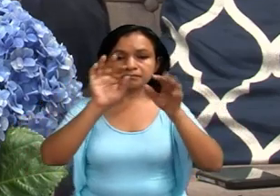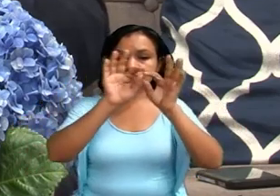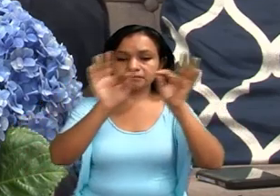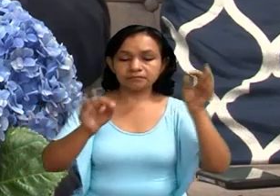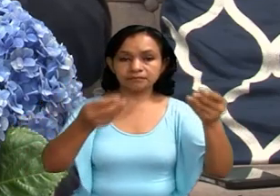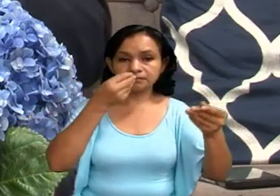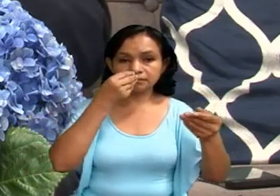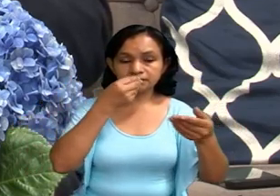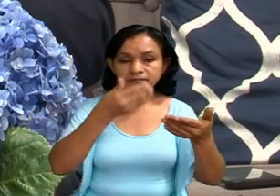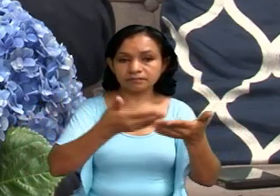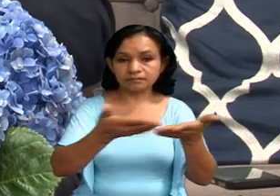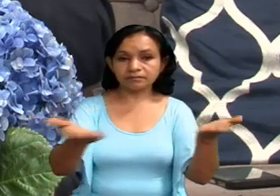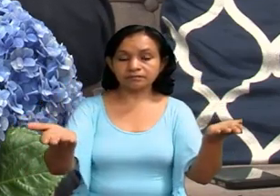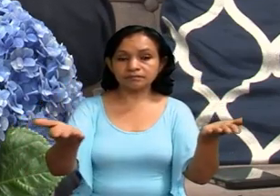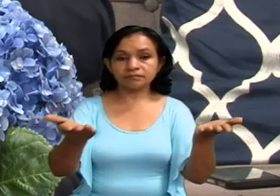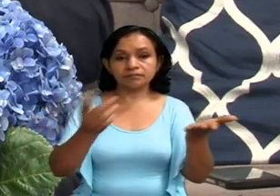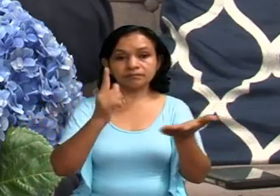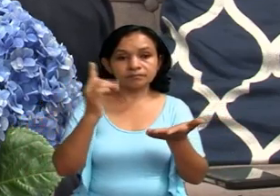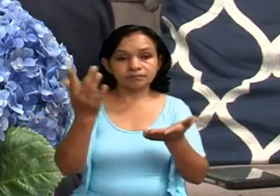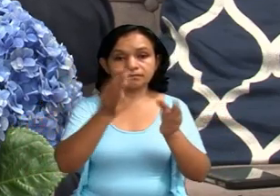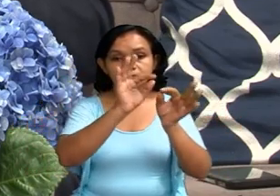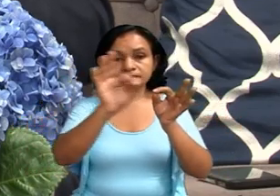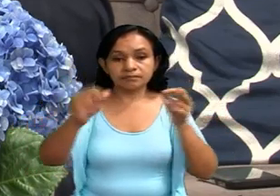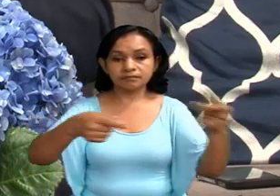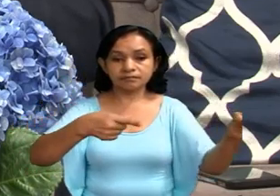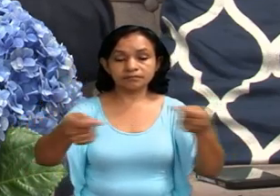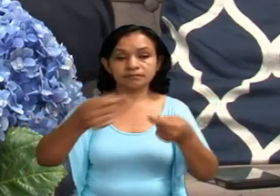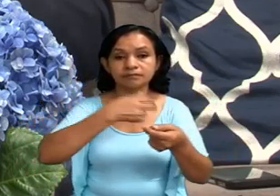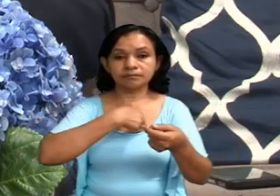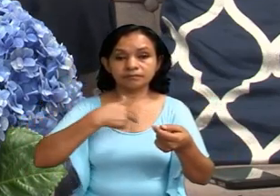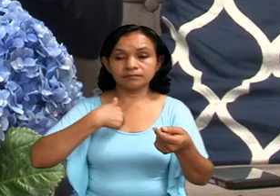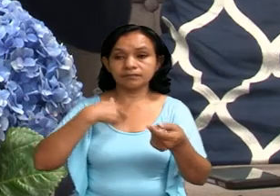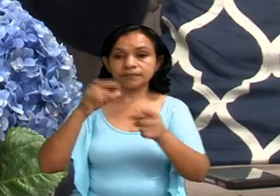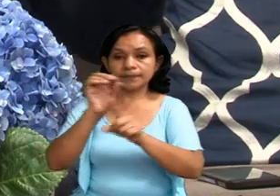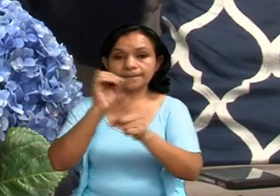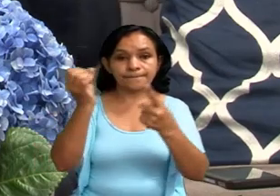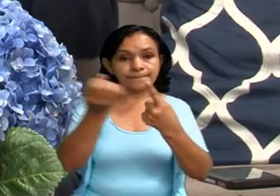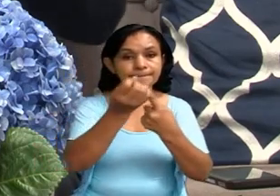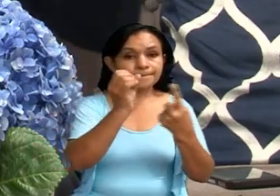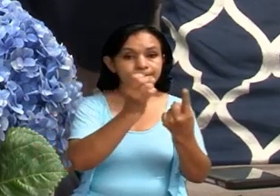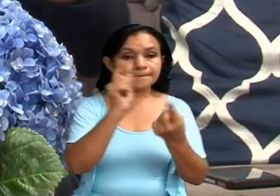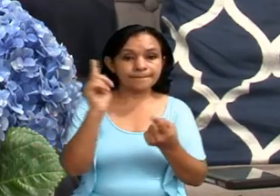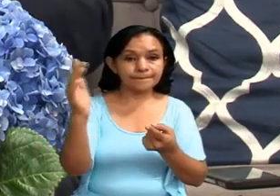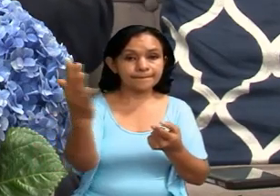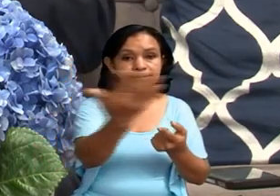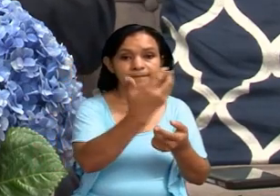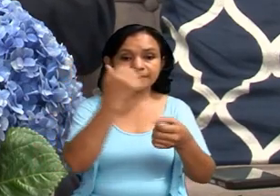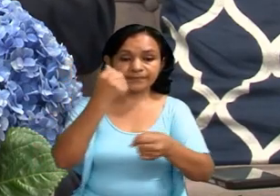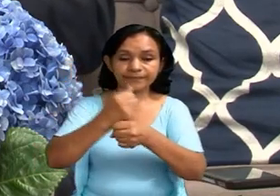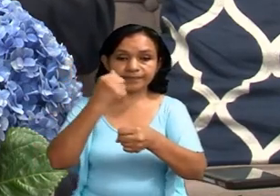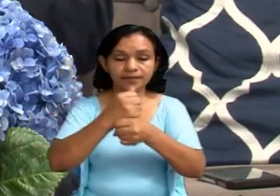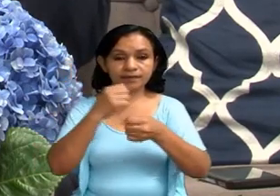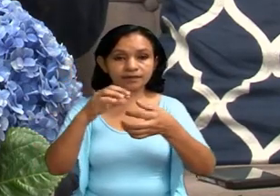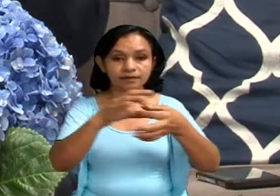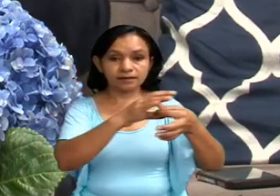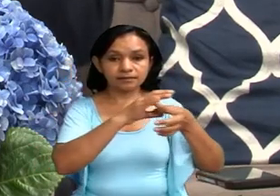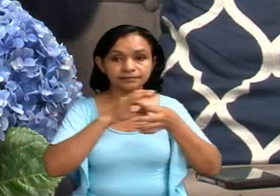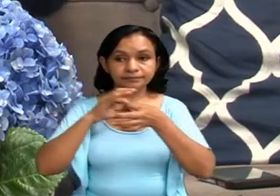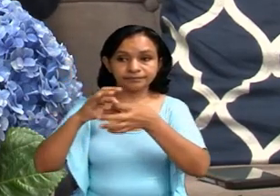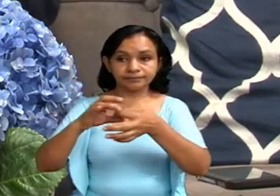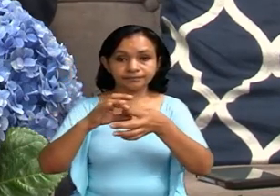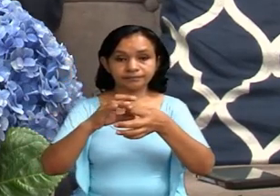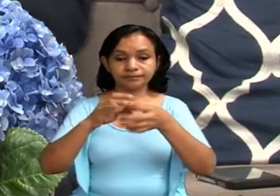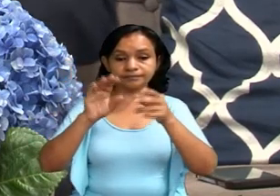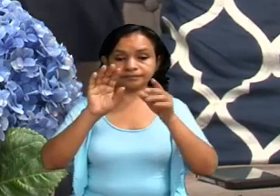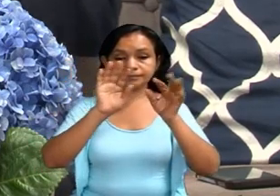gastronómicas, de todas las ferias que organizamos, digo yo, porque somos todos los que estamos involucrados, desde que el que llega a